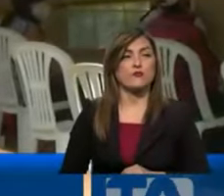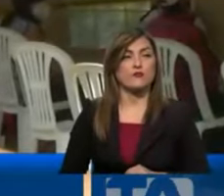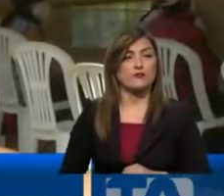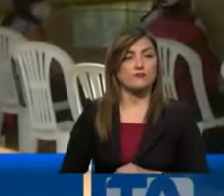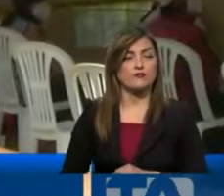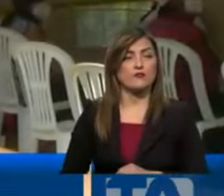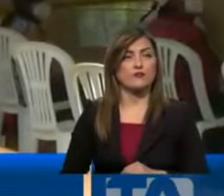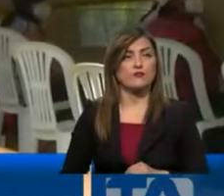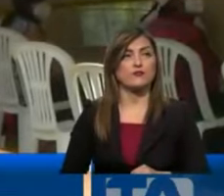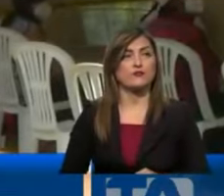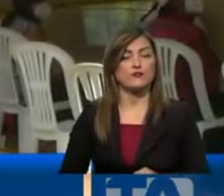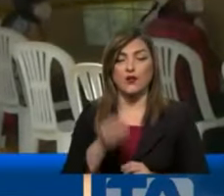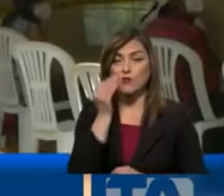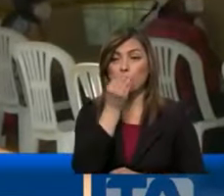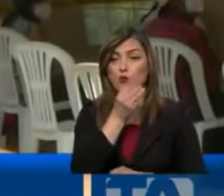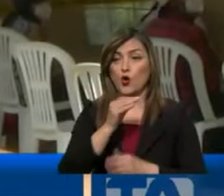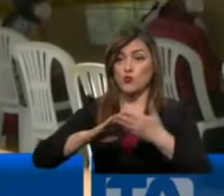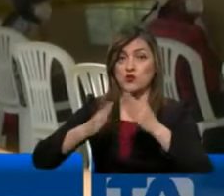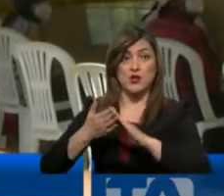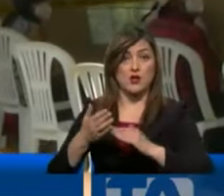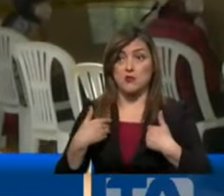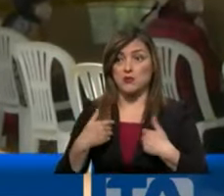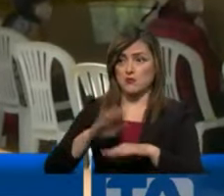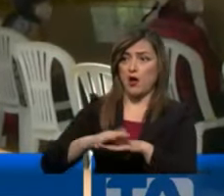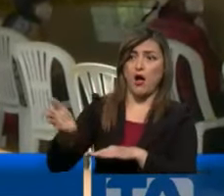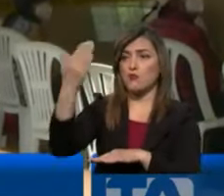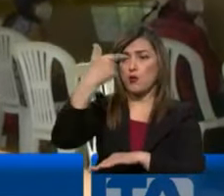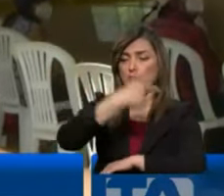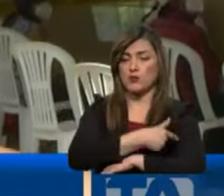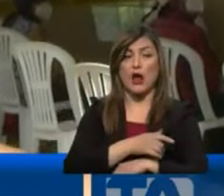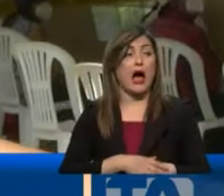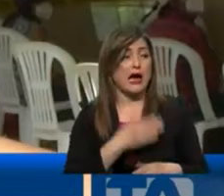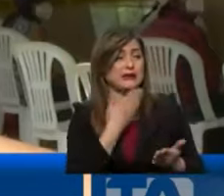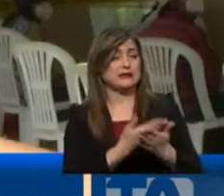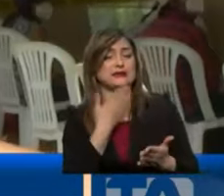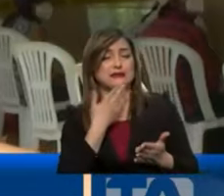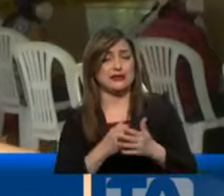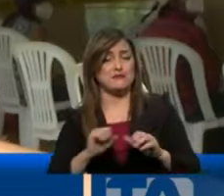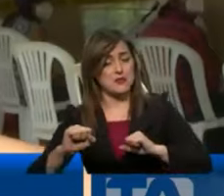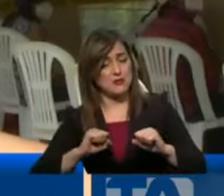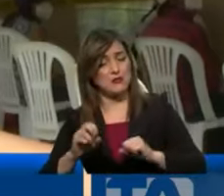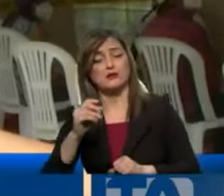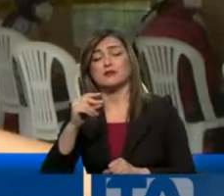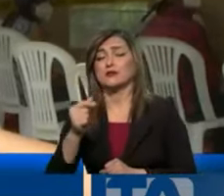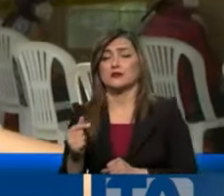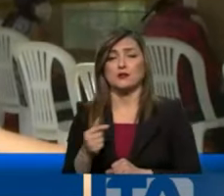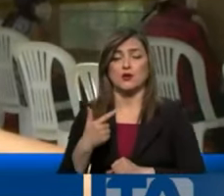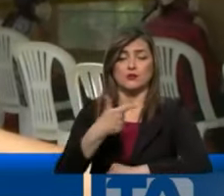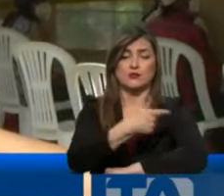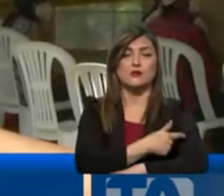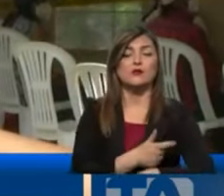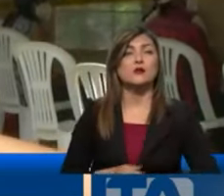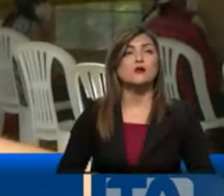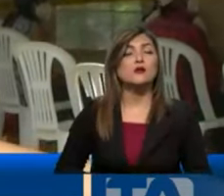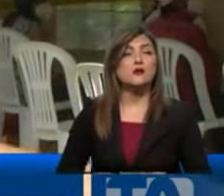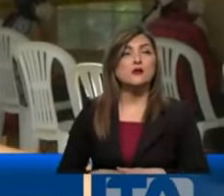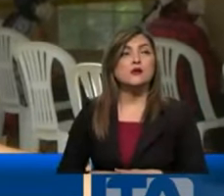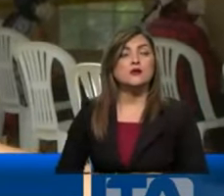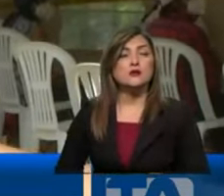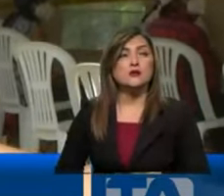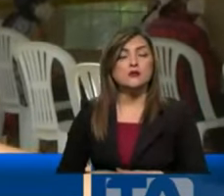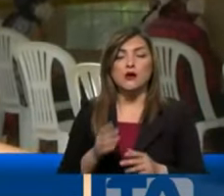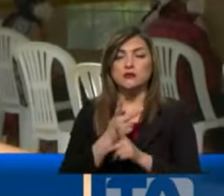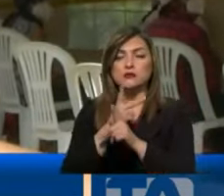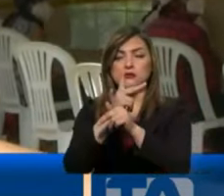que nos han tomado en cuenta como comunidad que somos, y me parece muy bien que se agilite en esto de la vacunación para